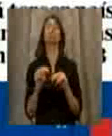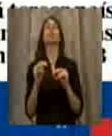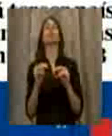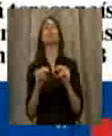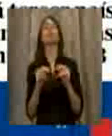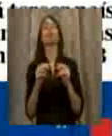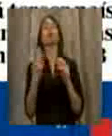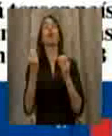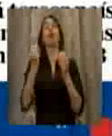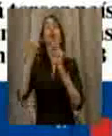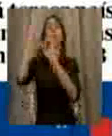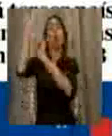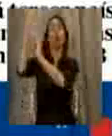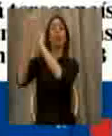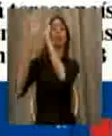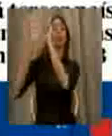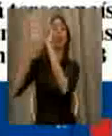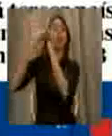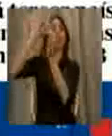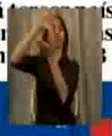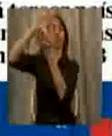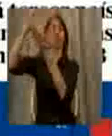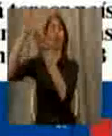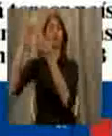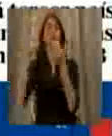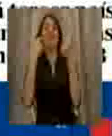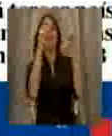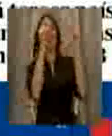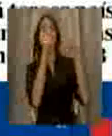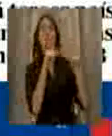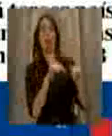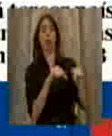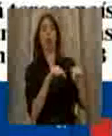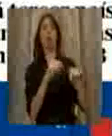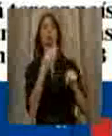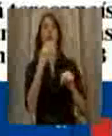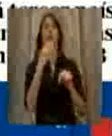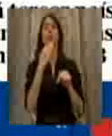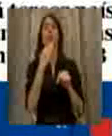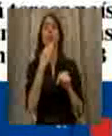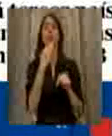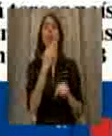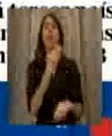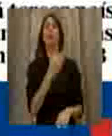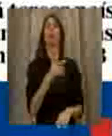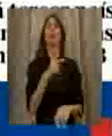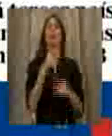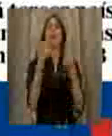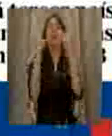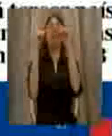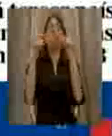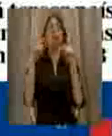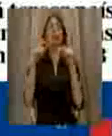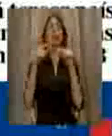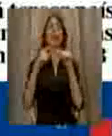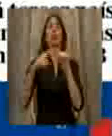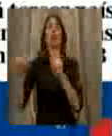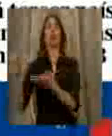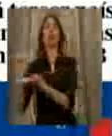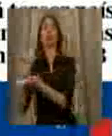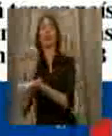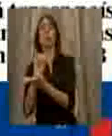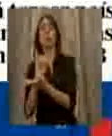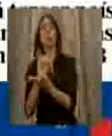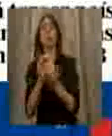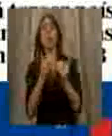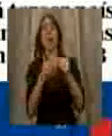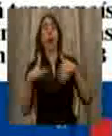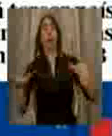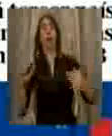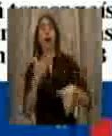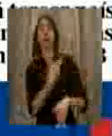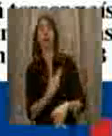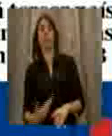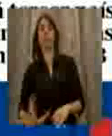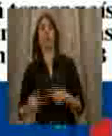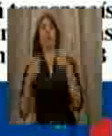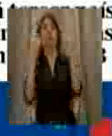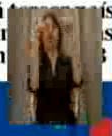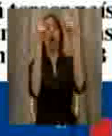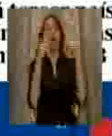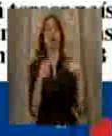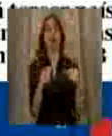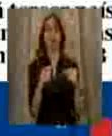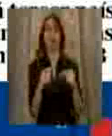evaluaciones internacionales y evaluaciones externas al gobierno, para mostrar de la manera